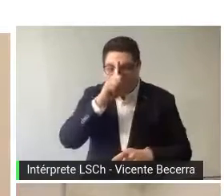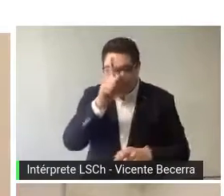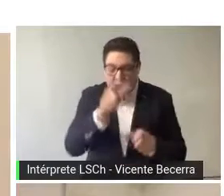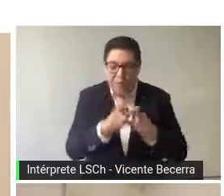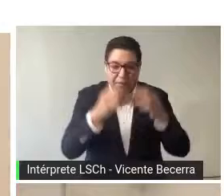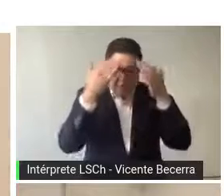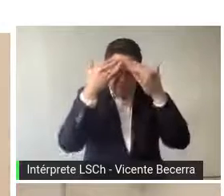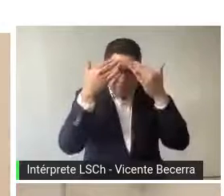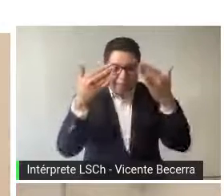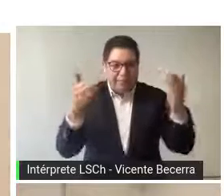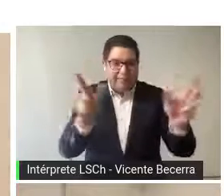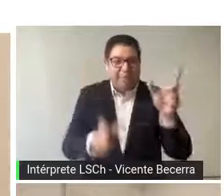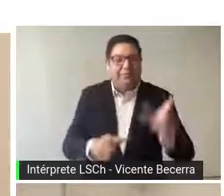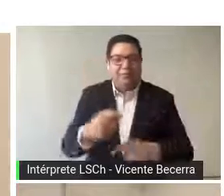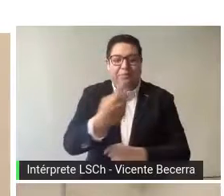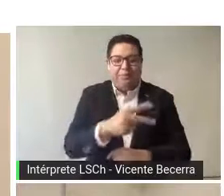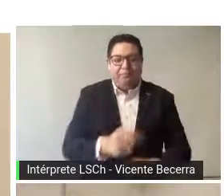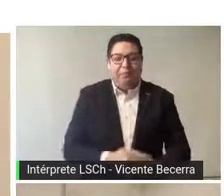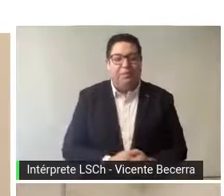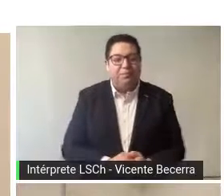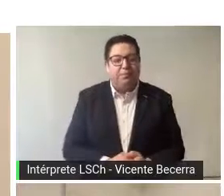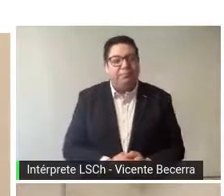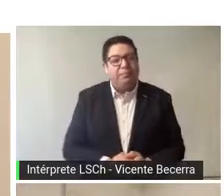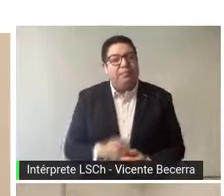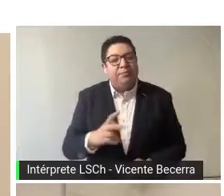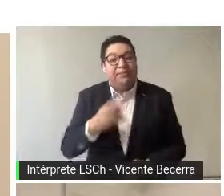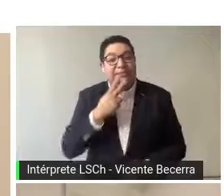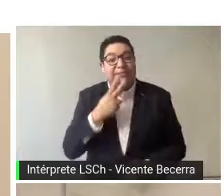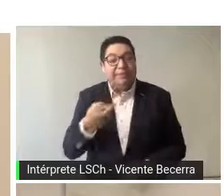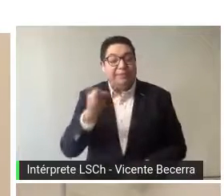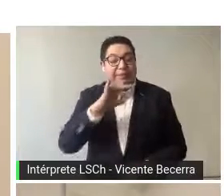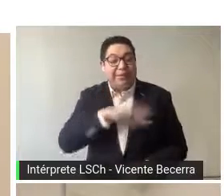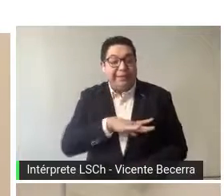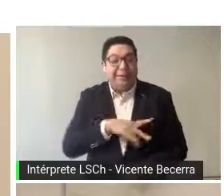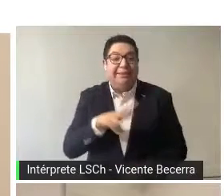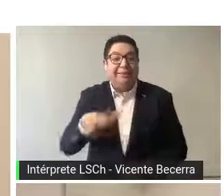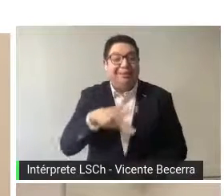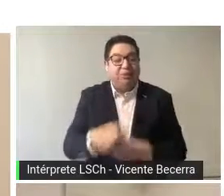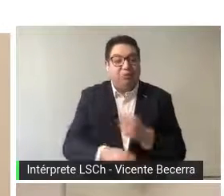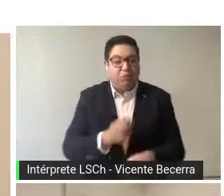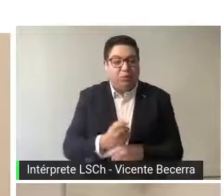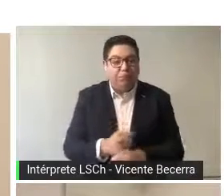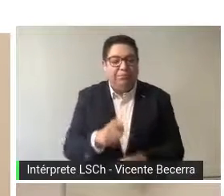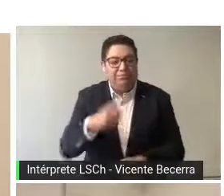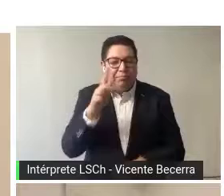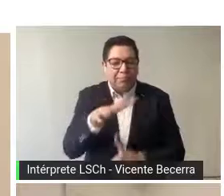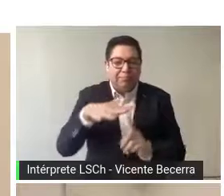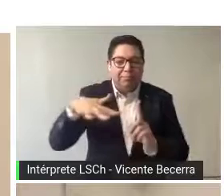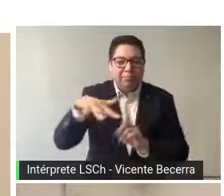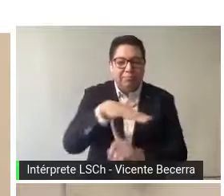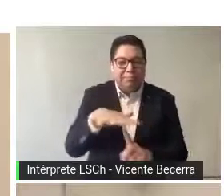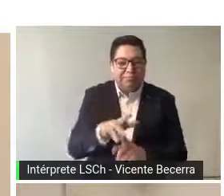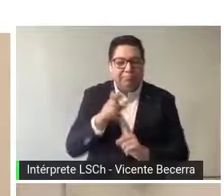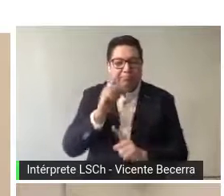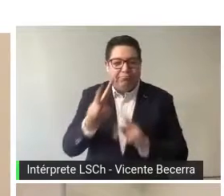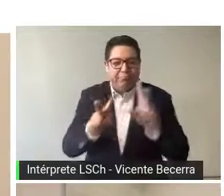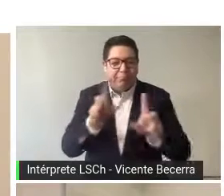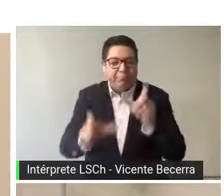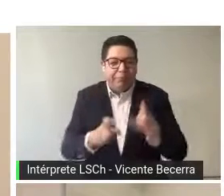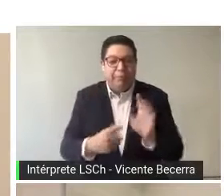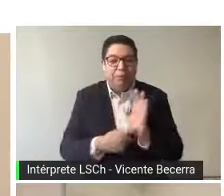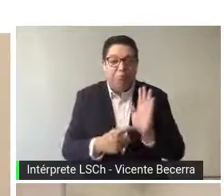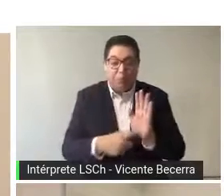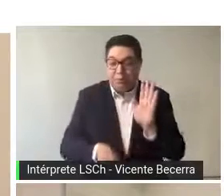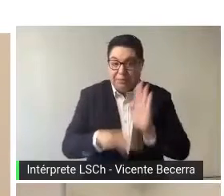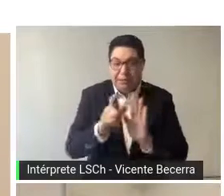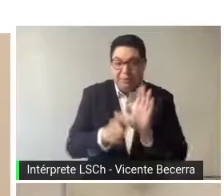en ese sentido. Y yo llegué a vivir a Chile a los 18 años. Y en ese contexto, una de las cosas que me apasionó,